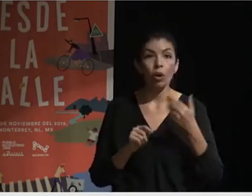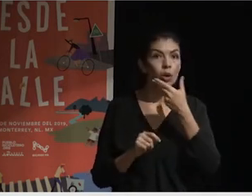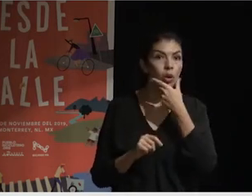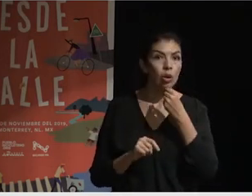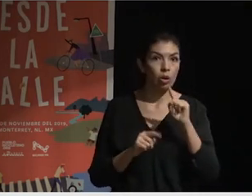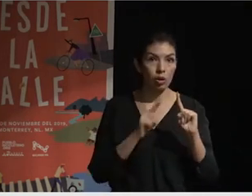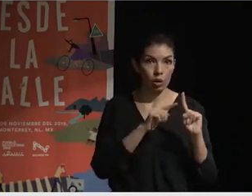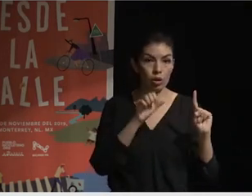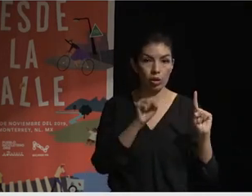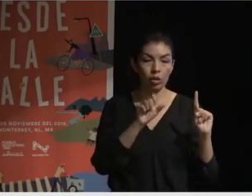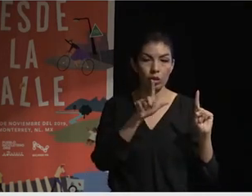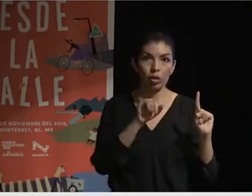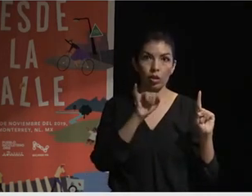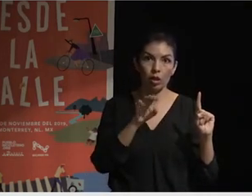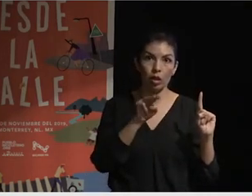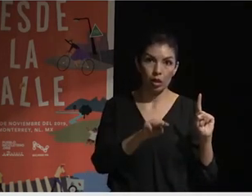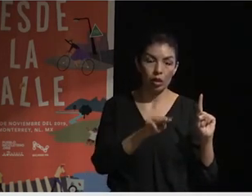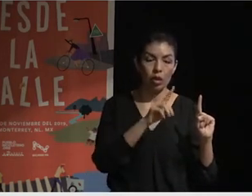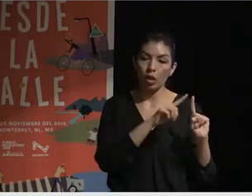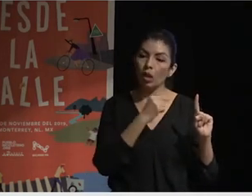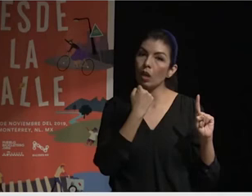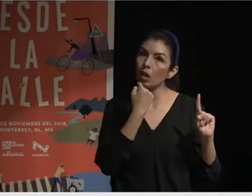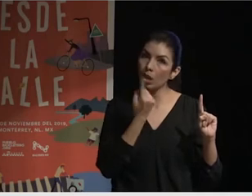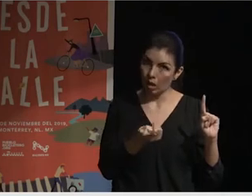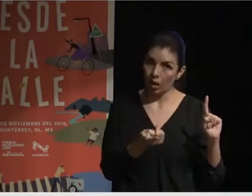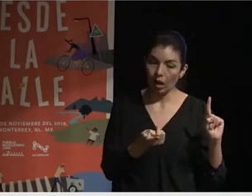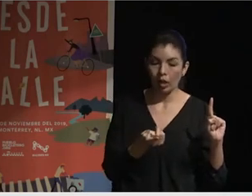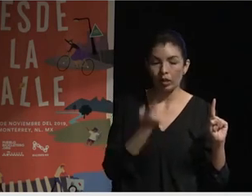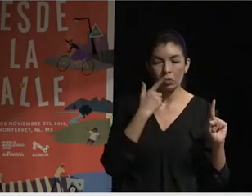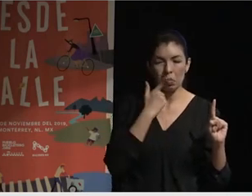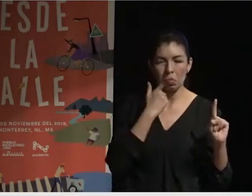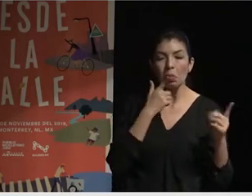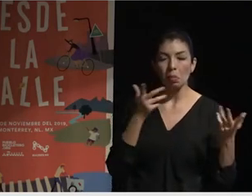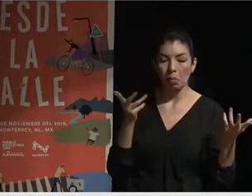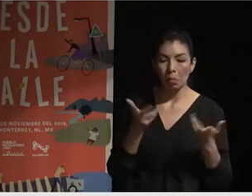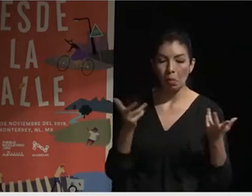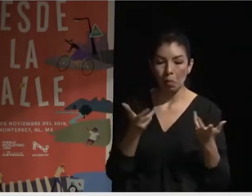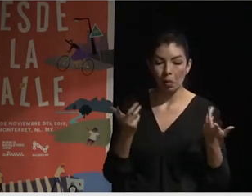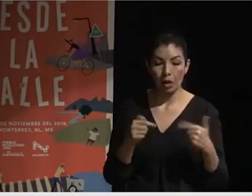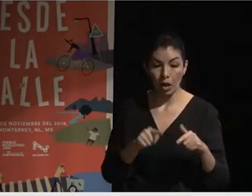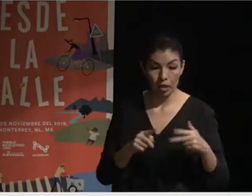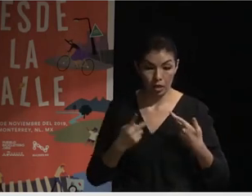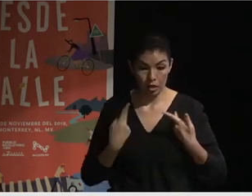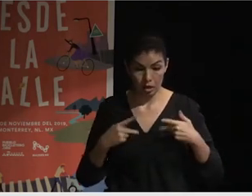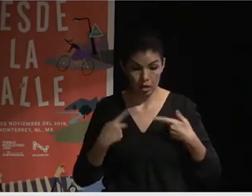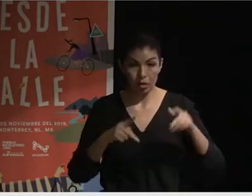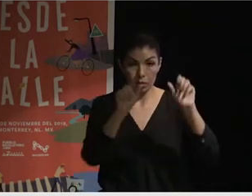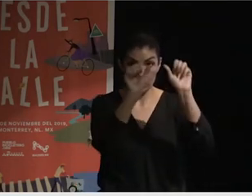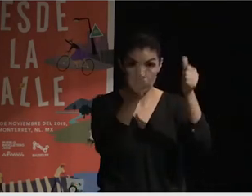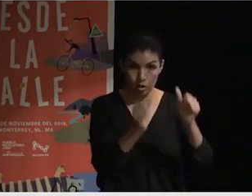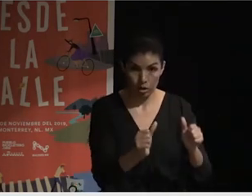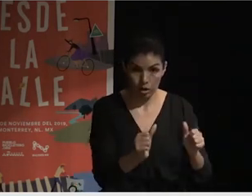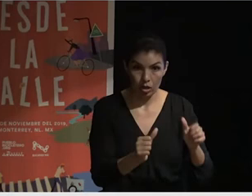pongo a artistas y tal, y con la mano derecha recolecto todo lo que se encargaron estos artistas de pacificar de algún